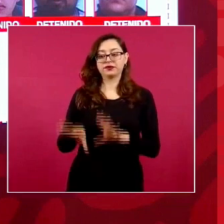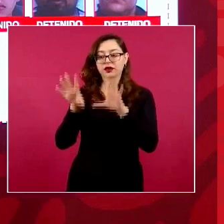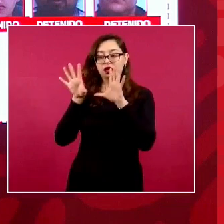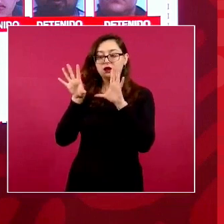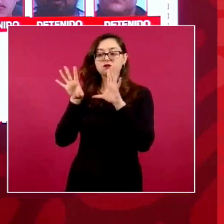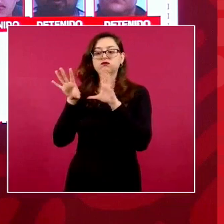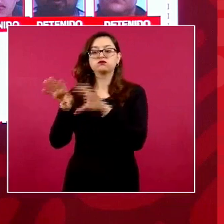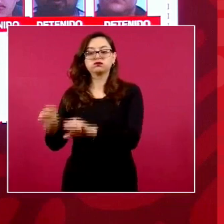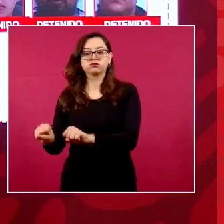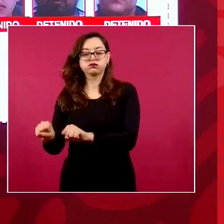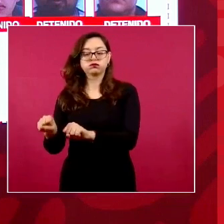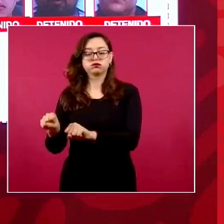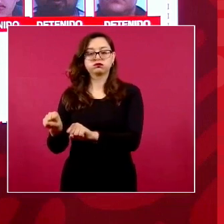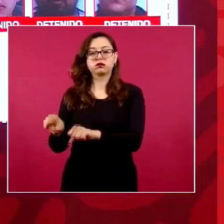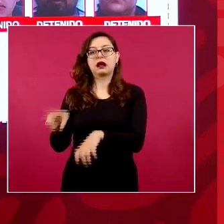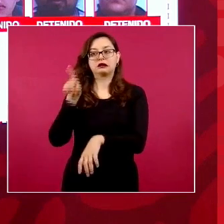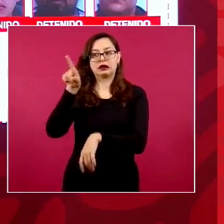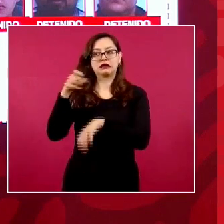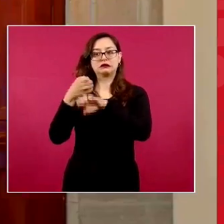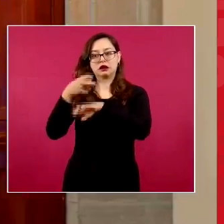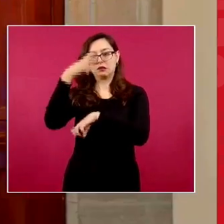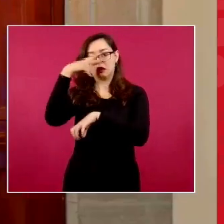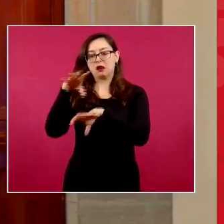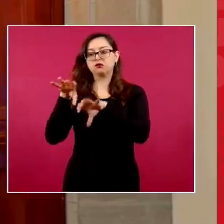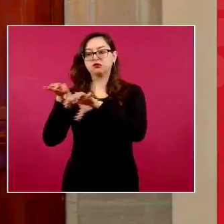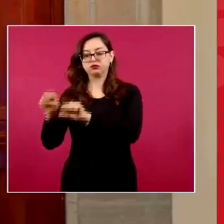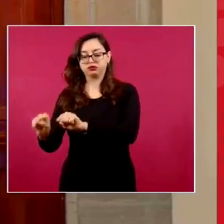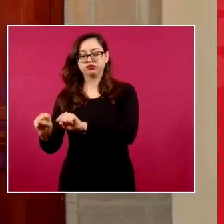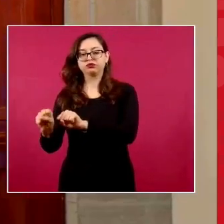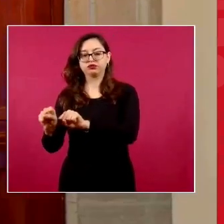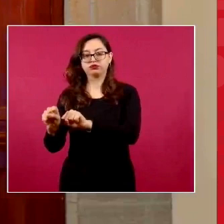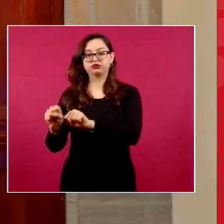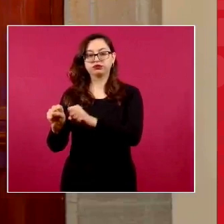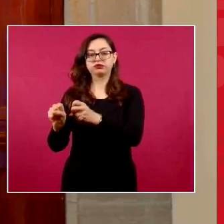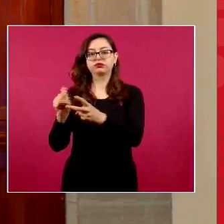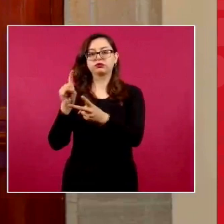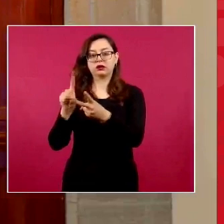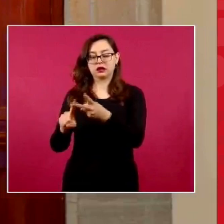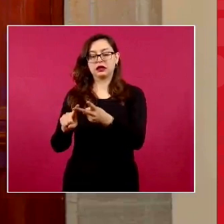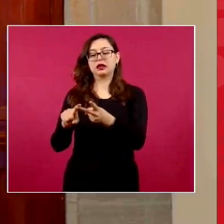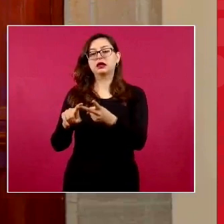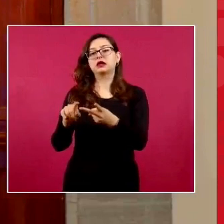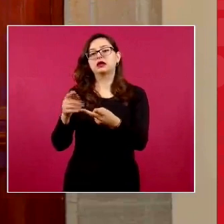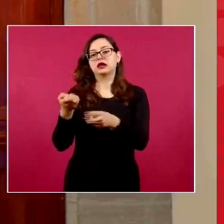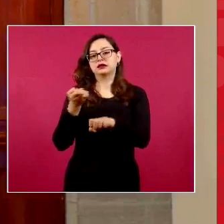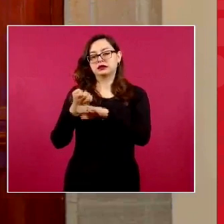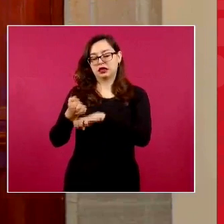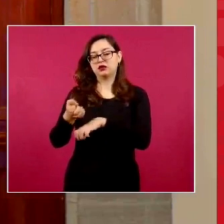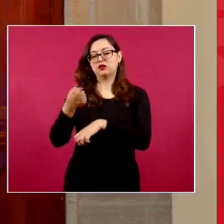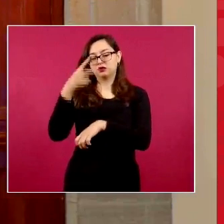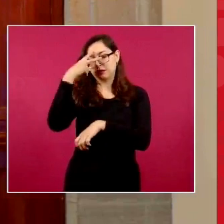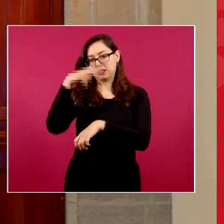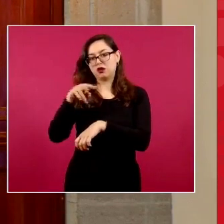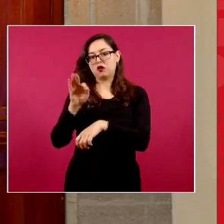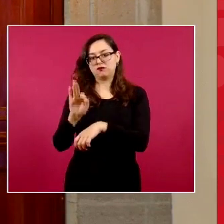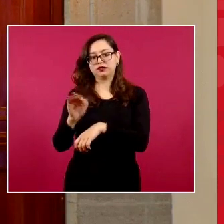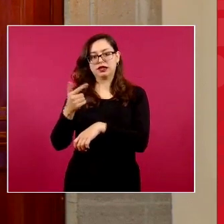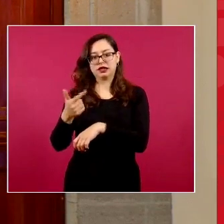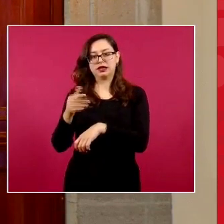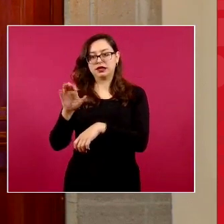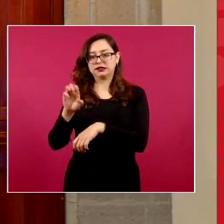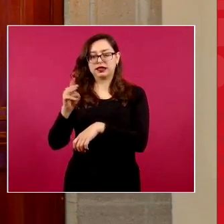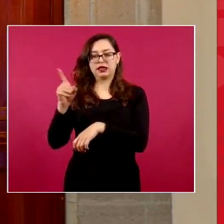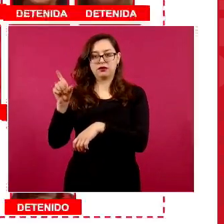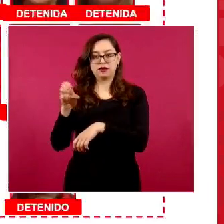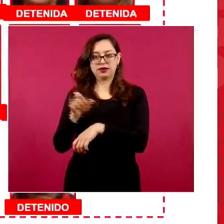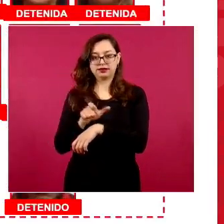policías del Estado de México en coordinación con la Fiscalía General de Justicia de aquella entidad 8 personas, 6